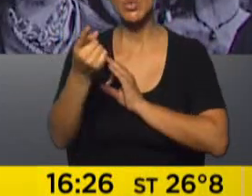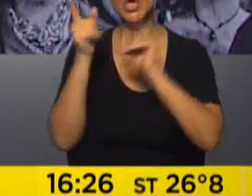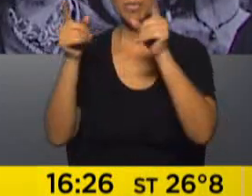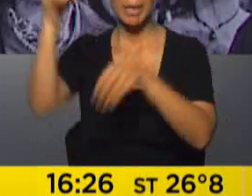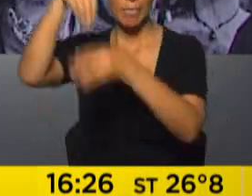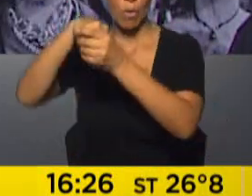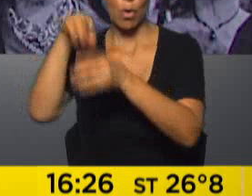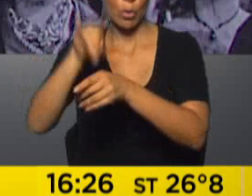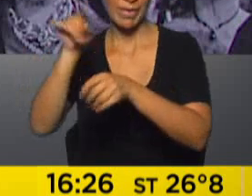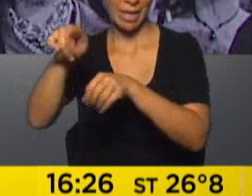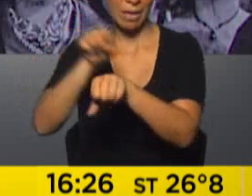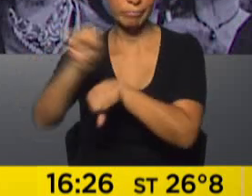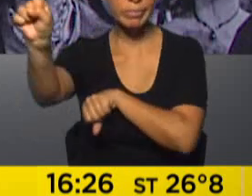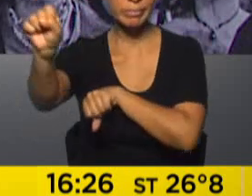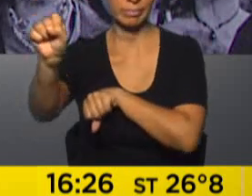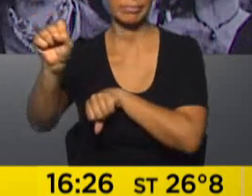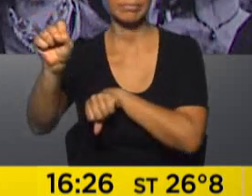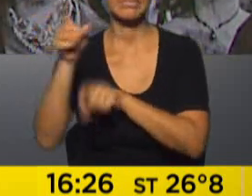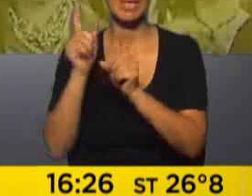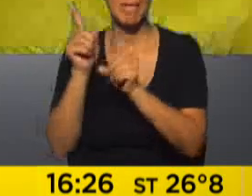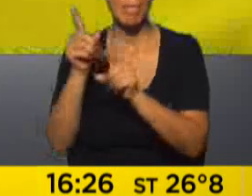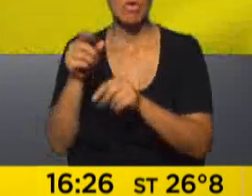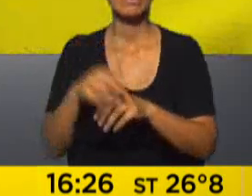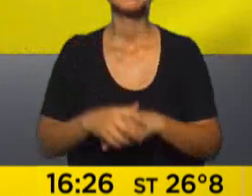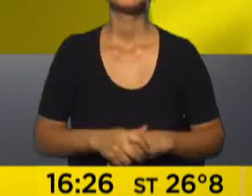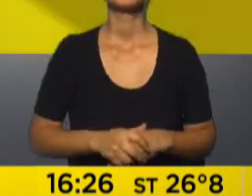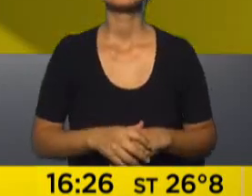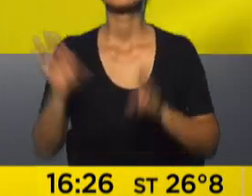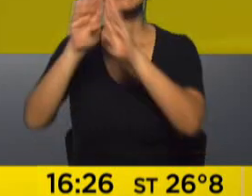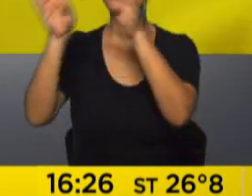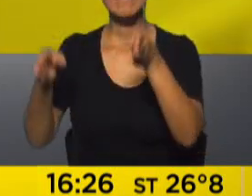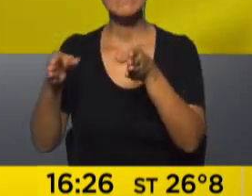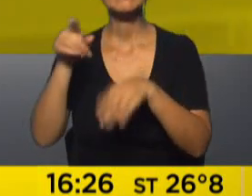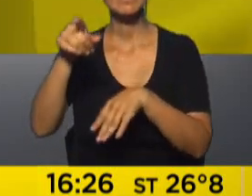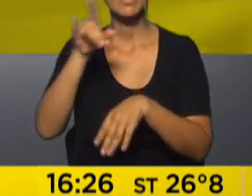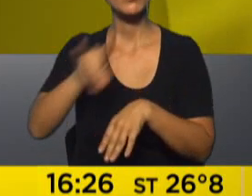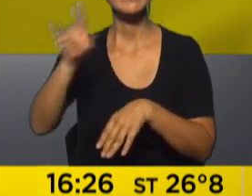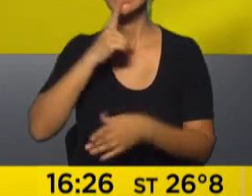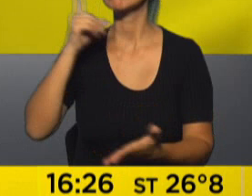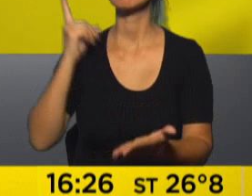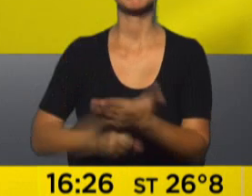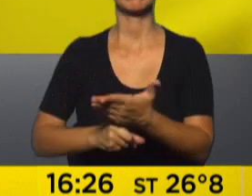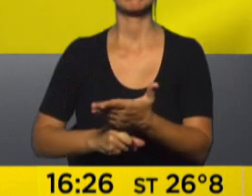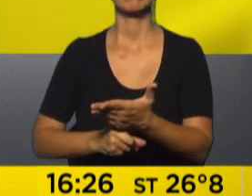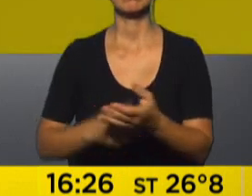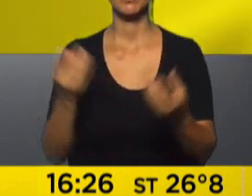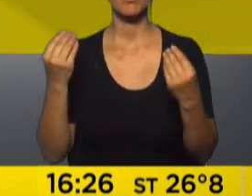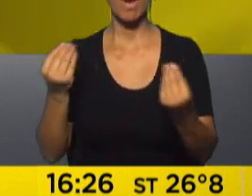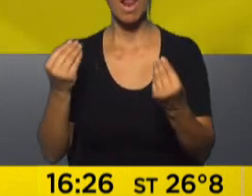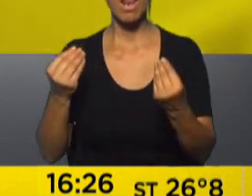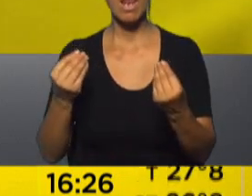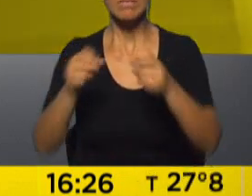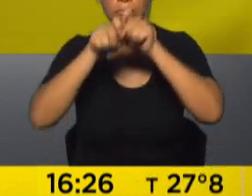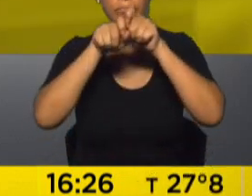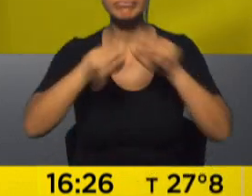joven perteneció durante los últimos años y donde se recibió de licenciado en Comercio Exterior, tomó una decisión. Y la decisión fue comunicada también a